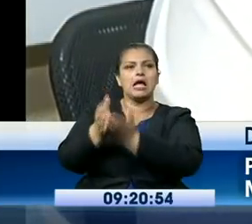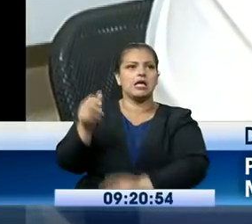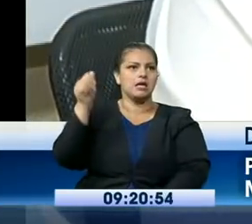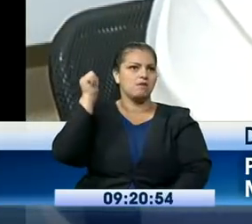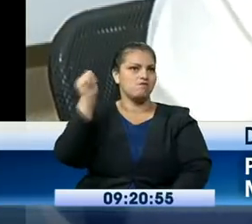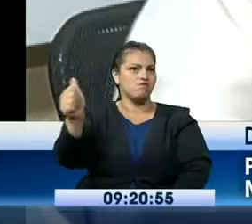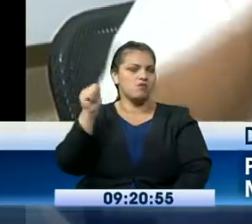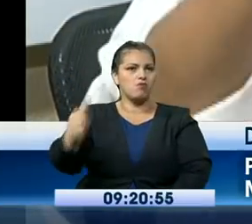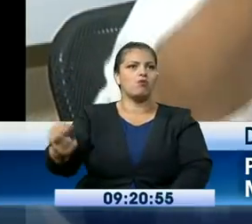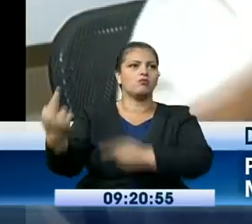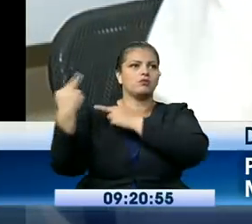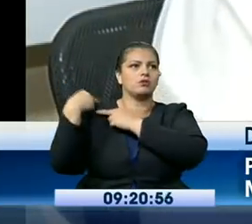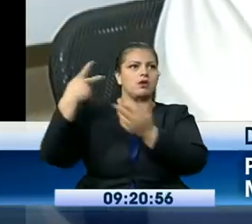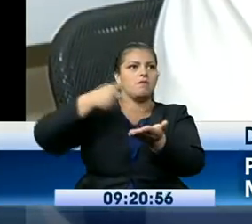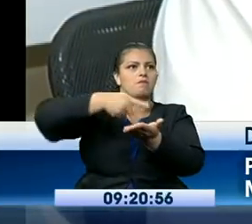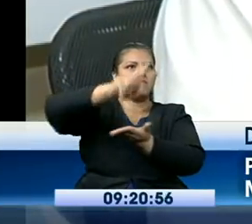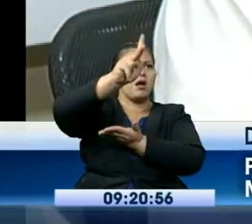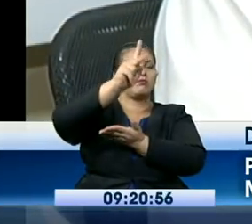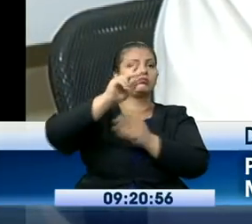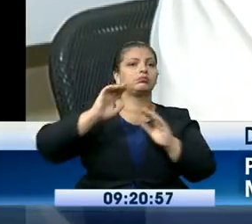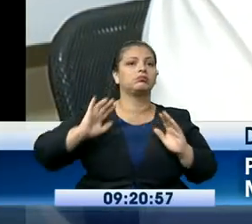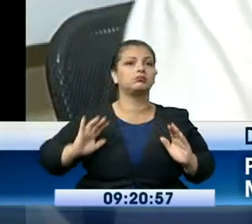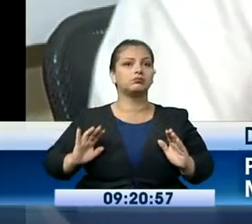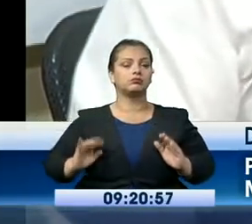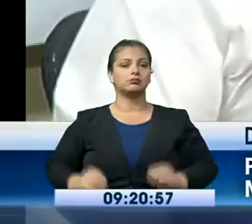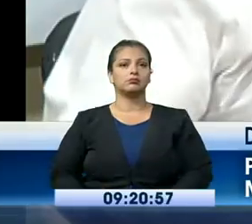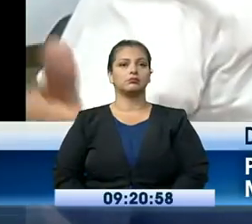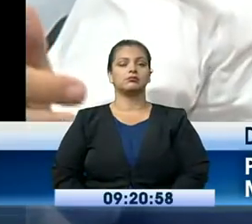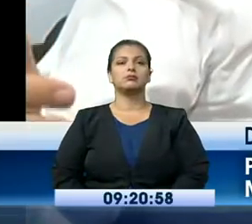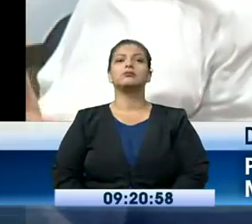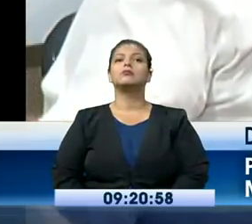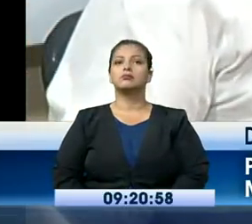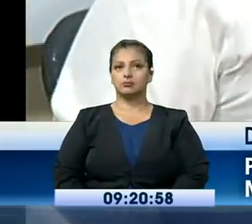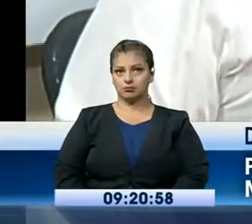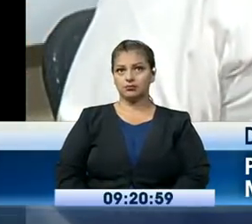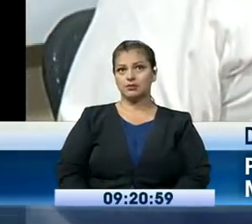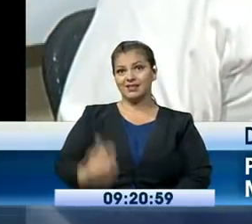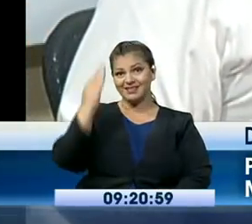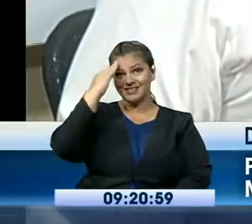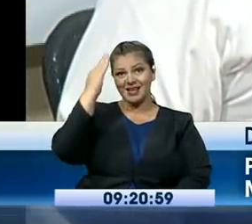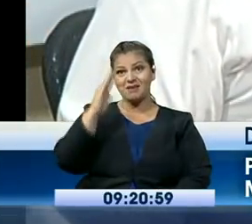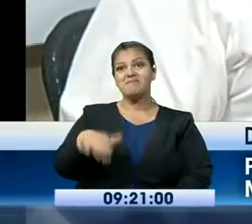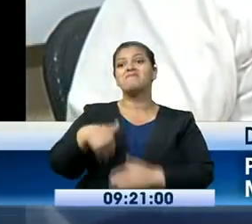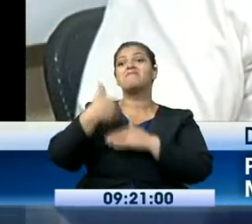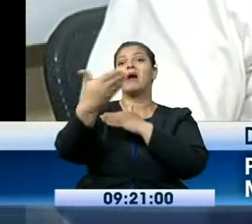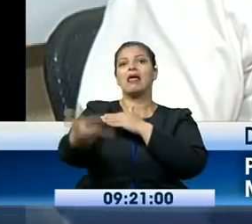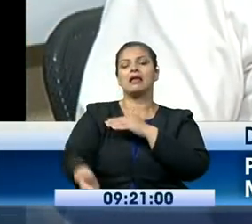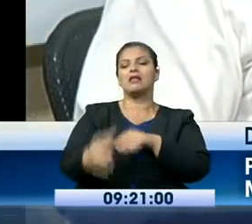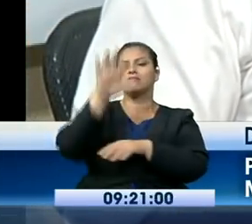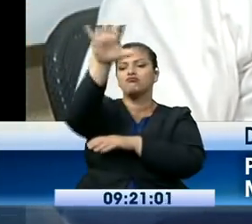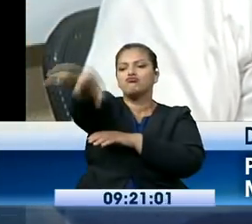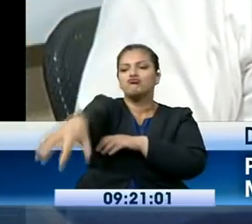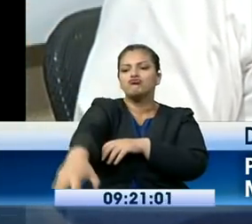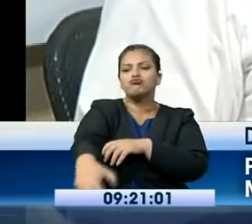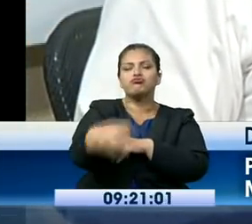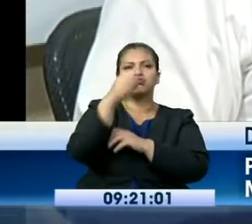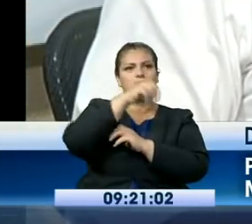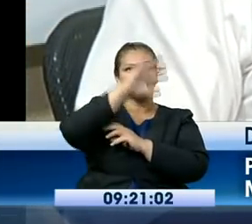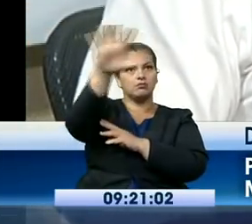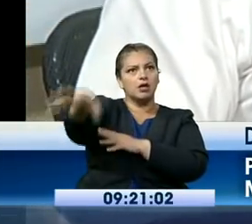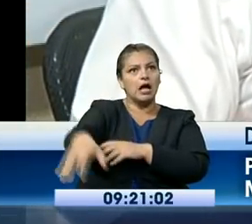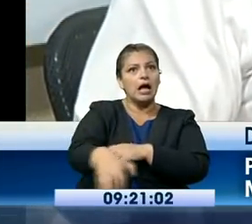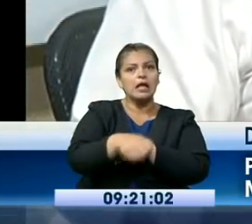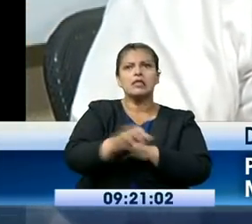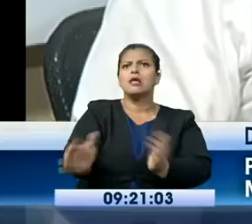más allá de que algunos deben serlo simple y llanamente cuando se aumenta el calado aumenta la carga en el mismo buque o van